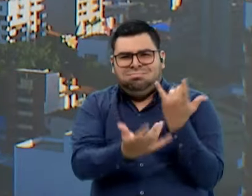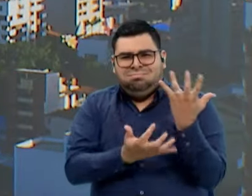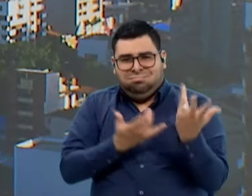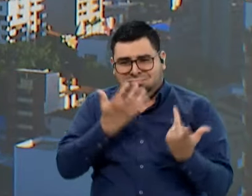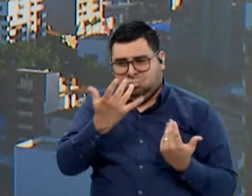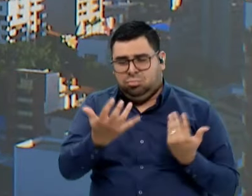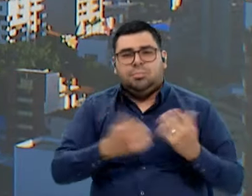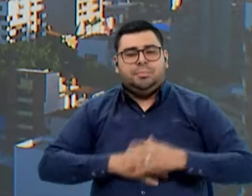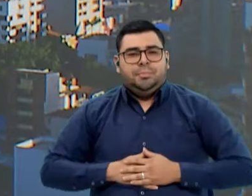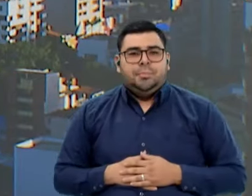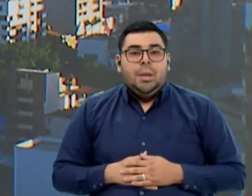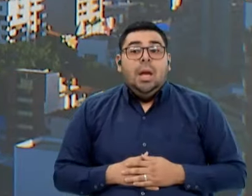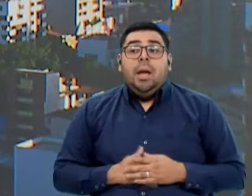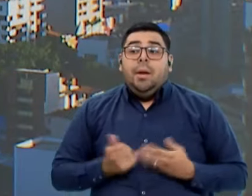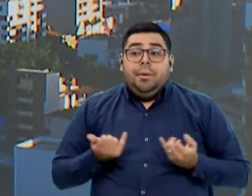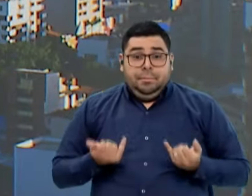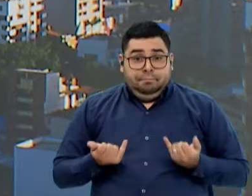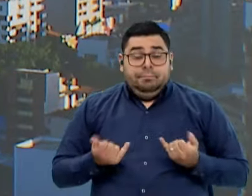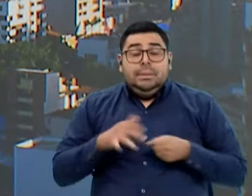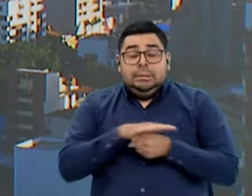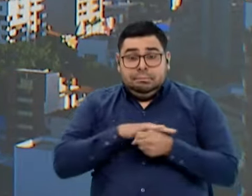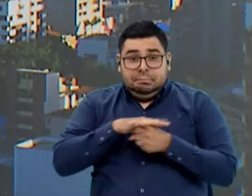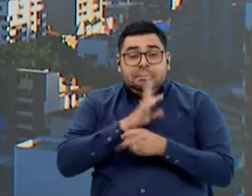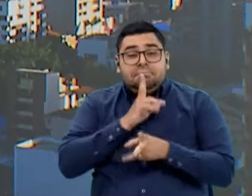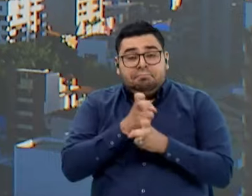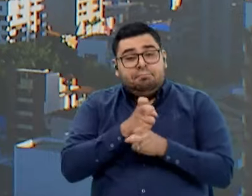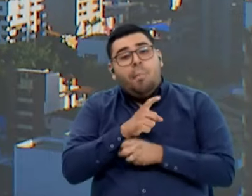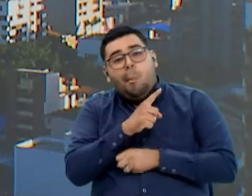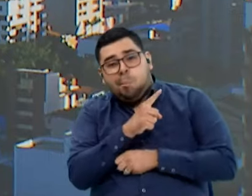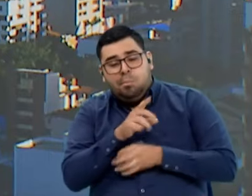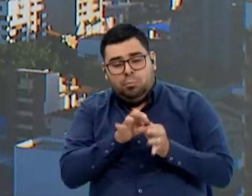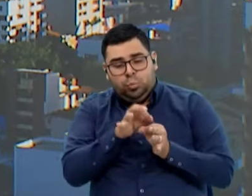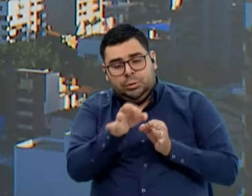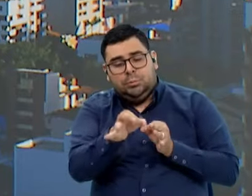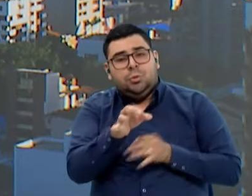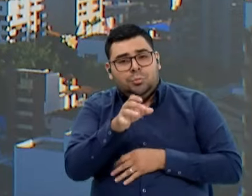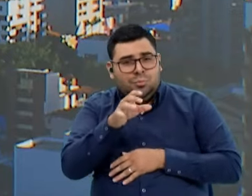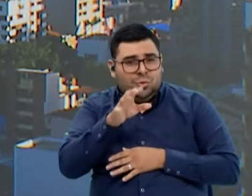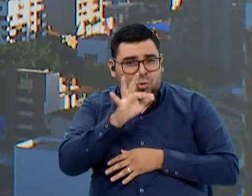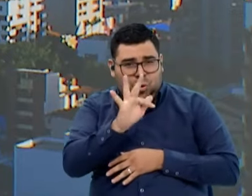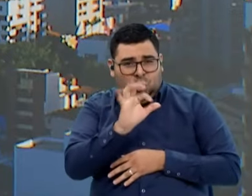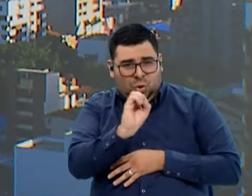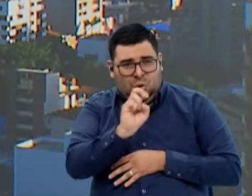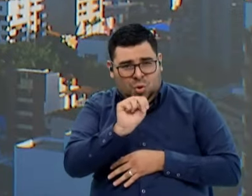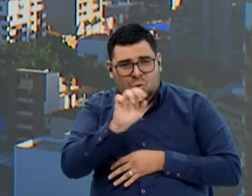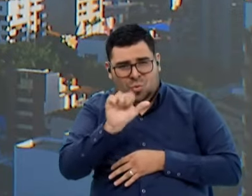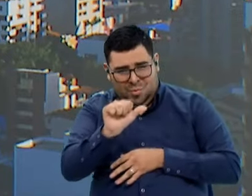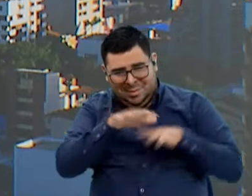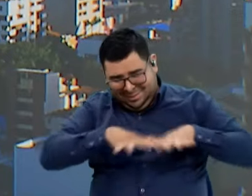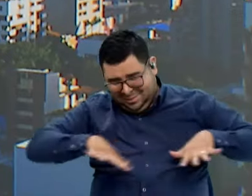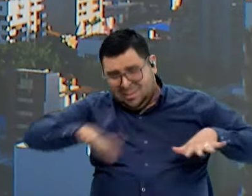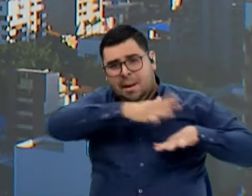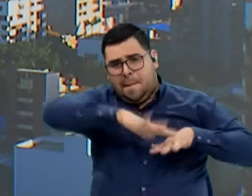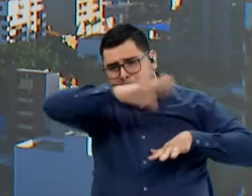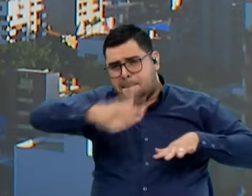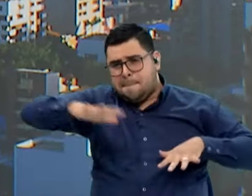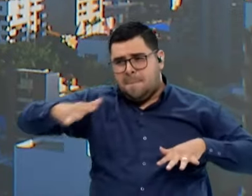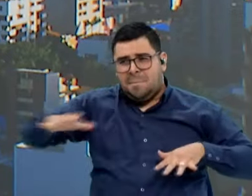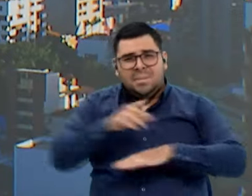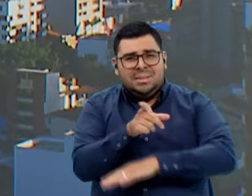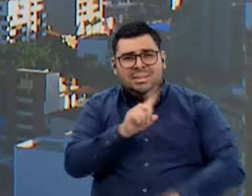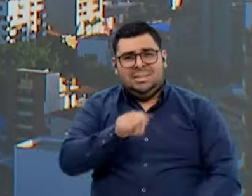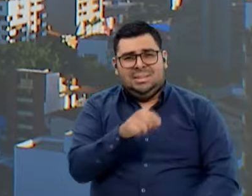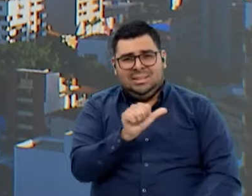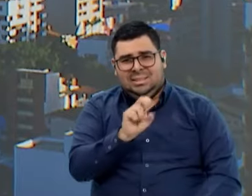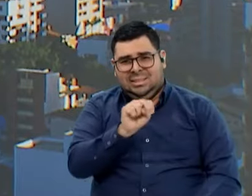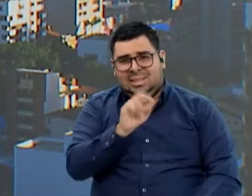situación compleja en el municipio de Tona, específicamente en el páramo de Santurbán, con el cual, junto con el Sistema Nacional de Gestión de Riesgo